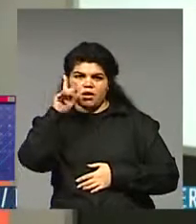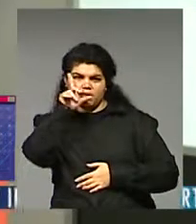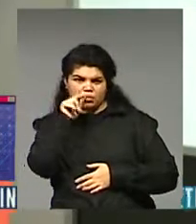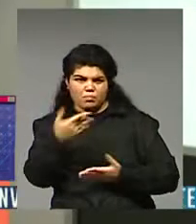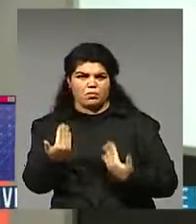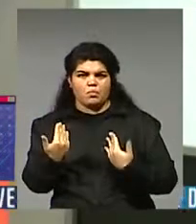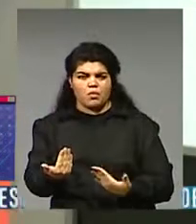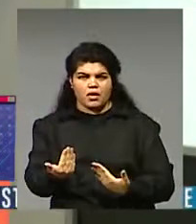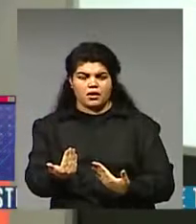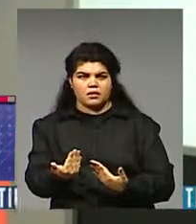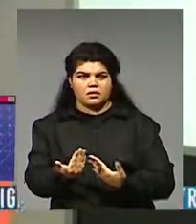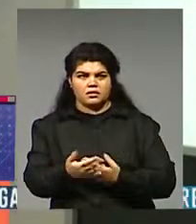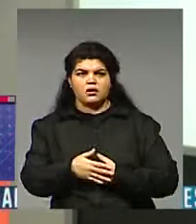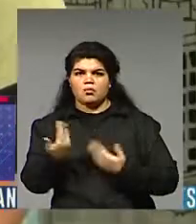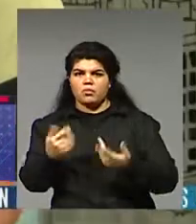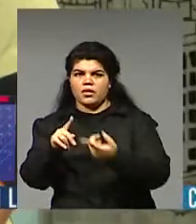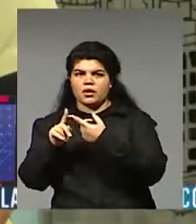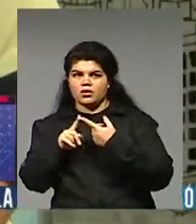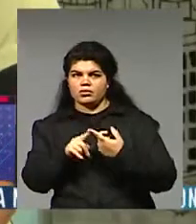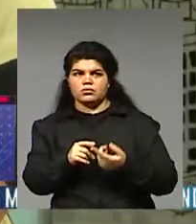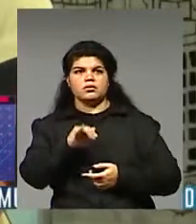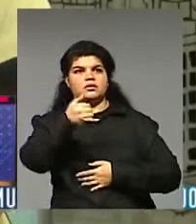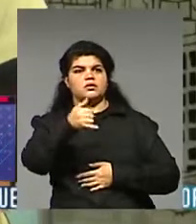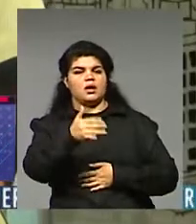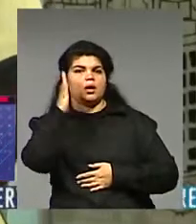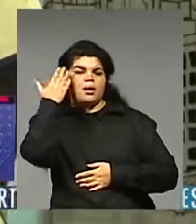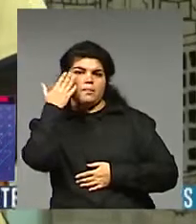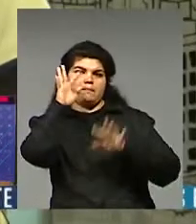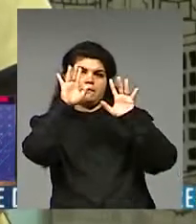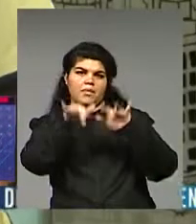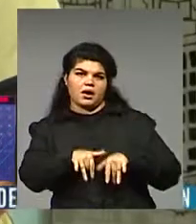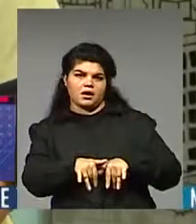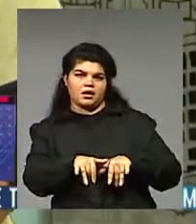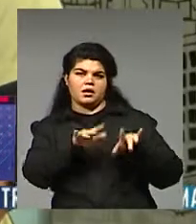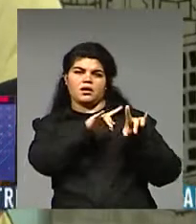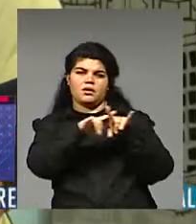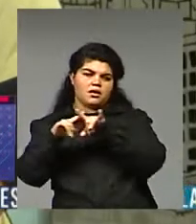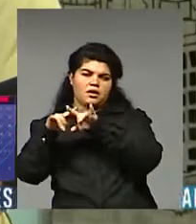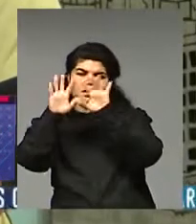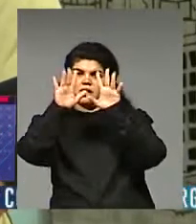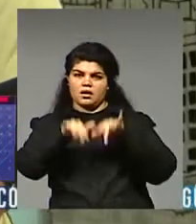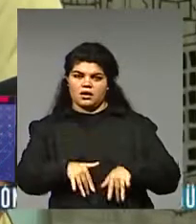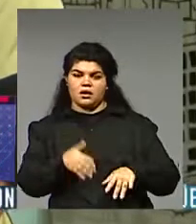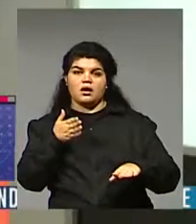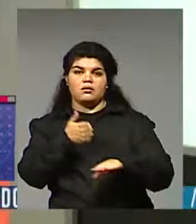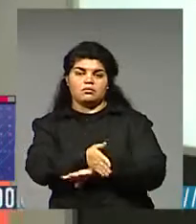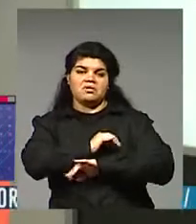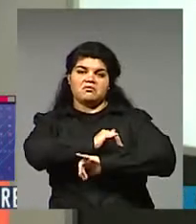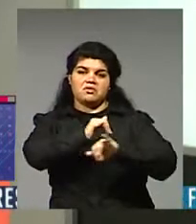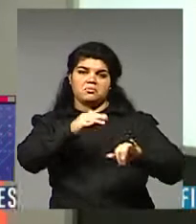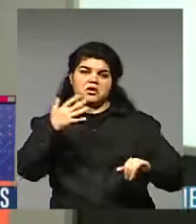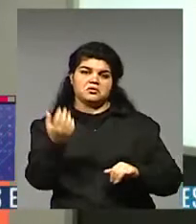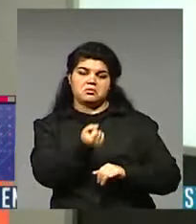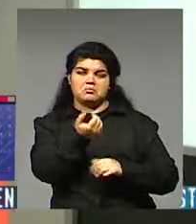puede, por ejemplo, a través de las redes sociales. A través de la página web. A través de la página web también accede mucho a esta información.